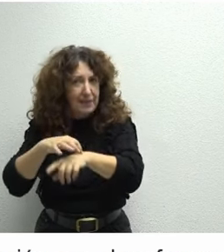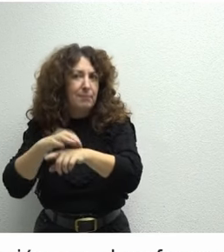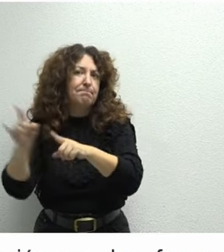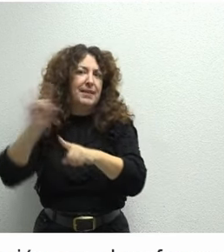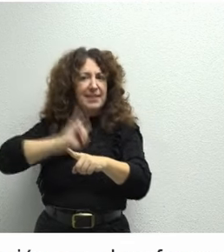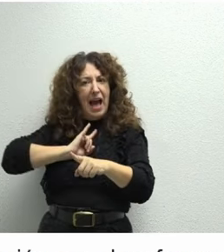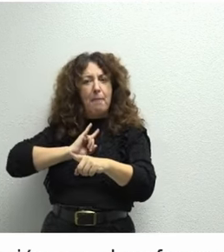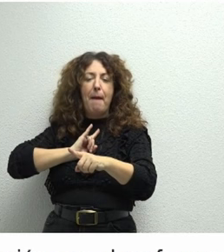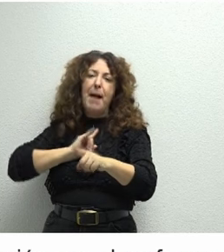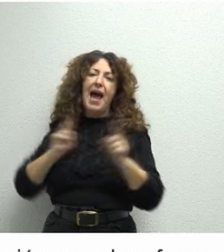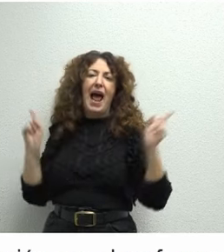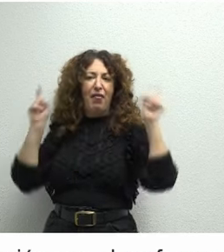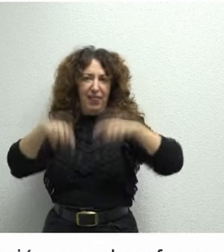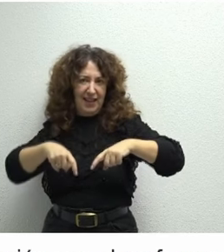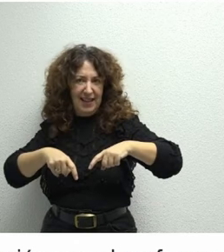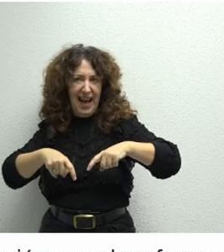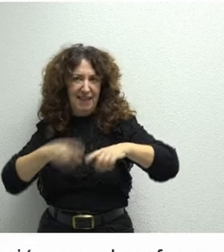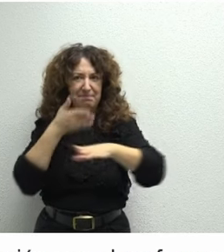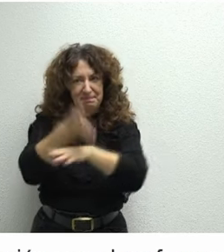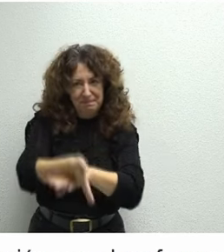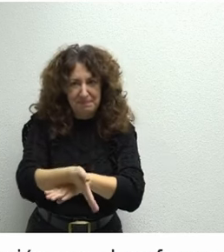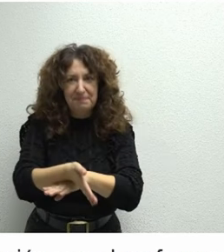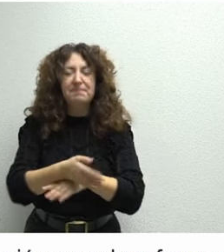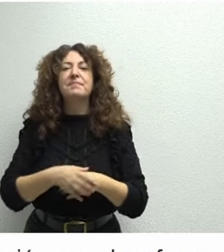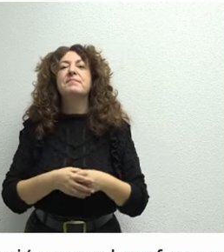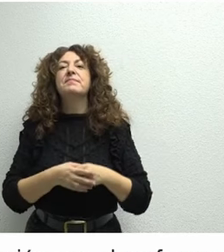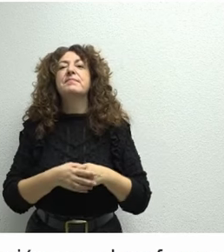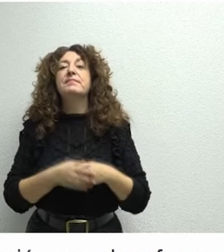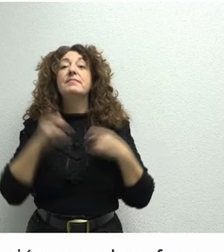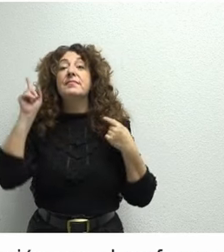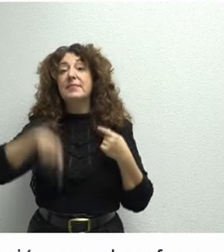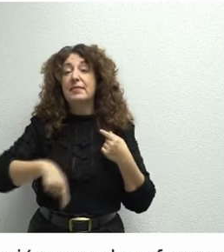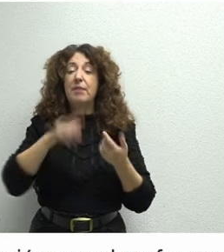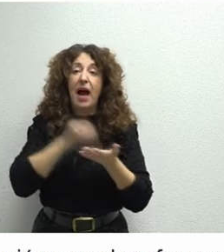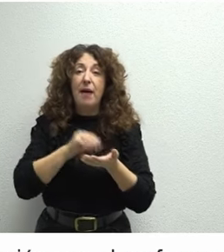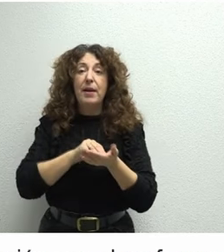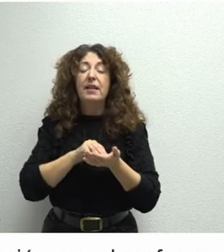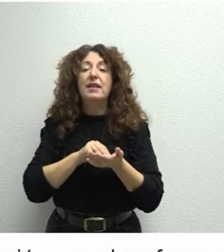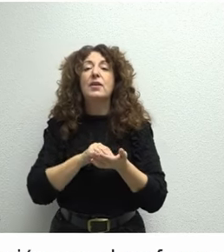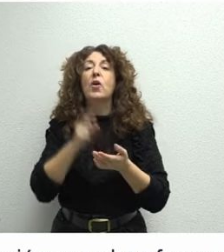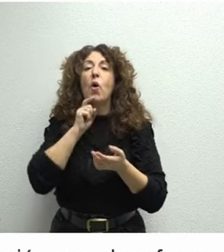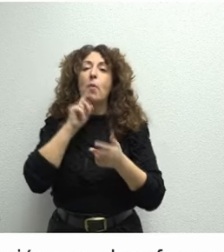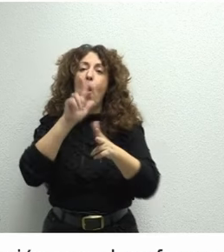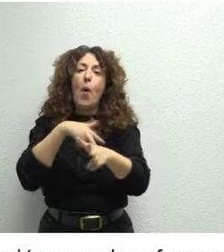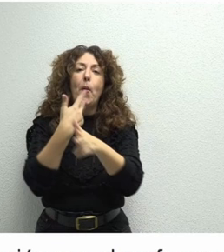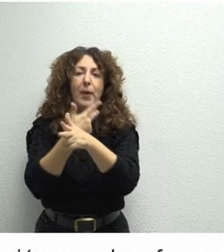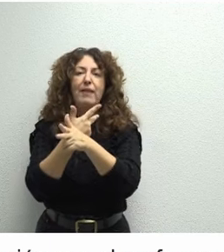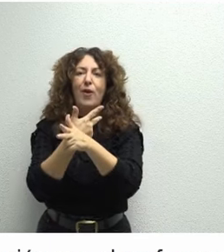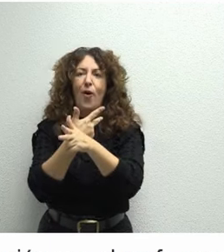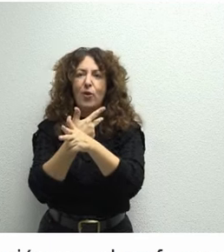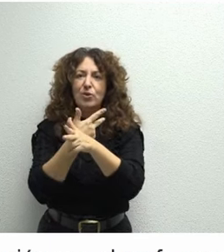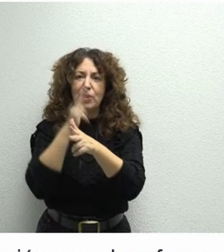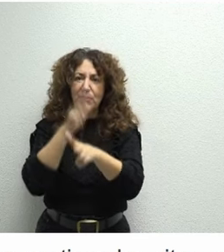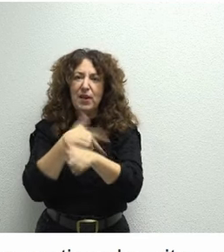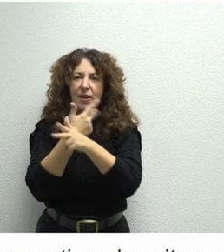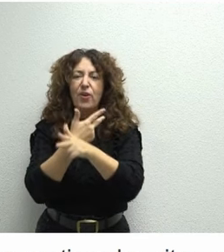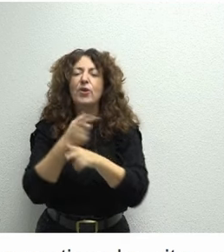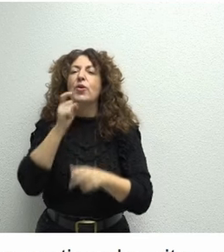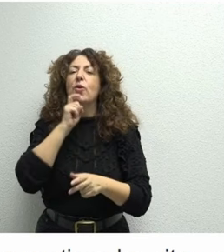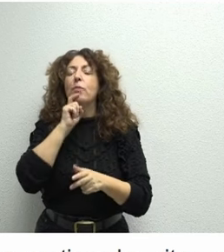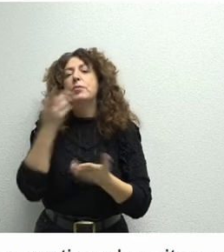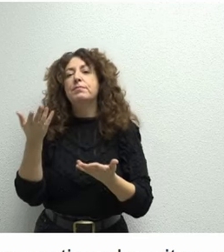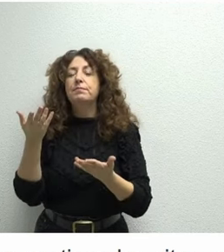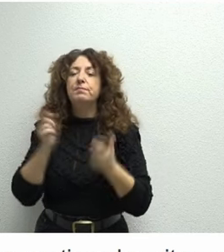tiene ese contacto directo y bueno también en algunos casos pues ha hecho videoconsultas introduciendo las herramientas de